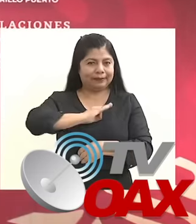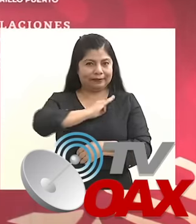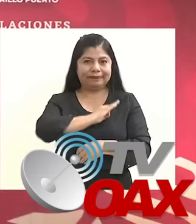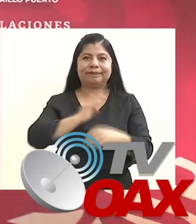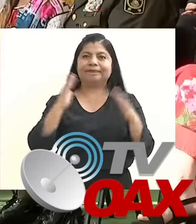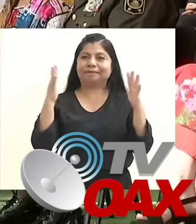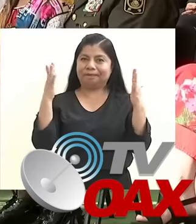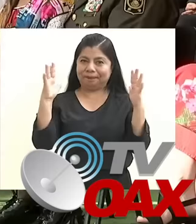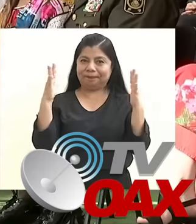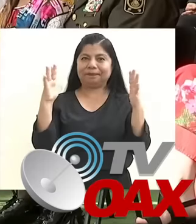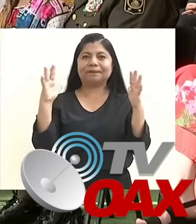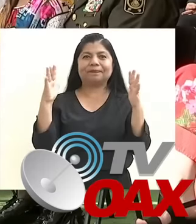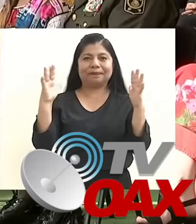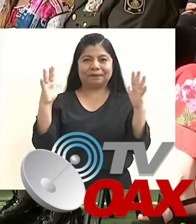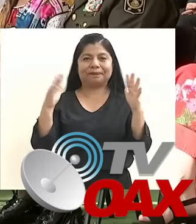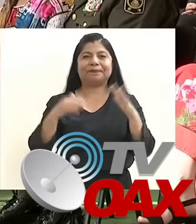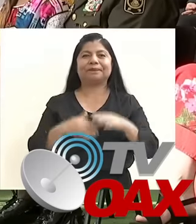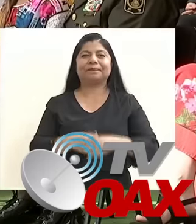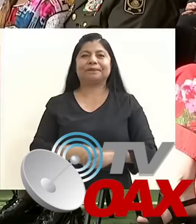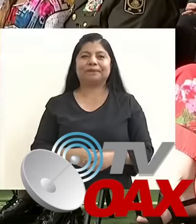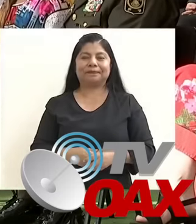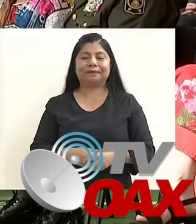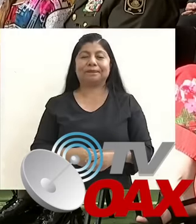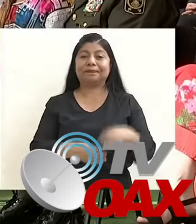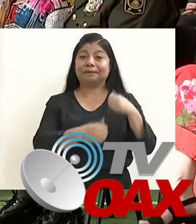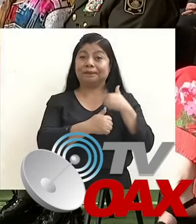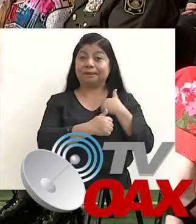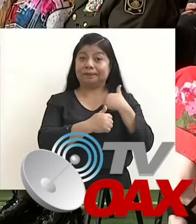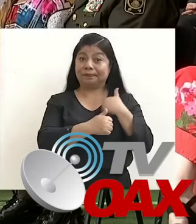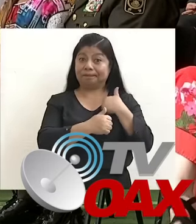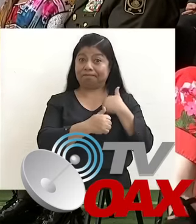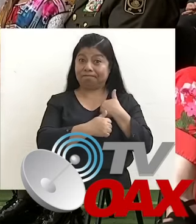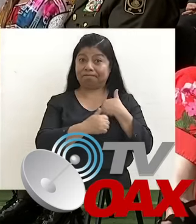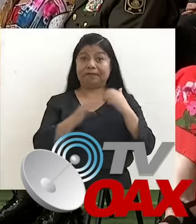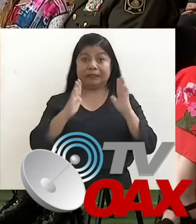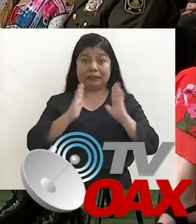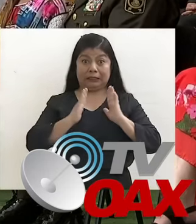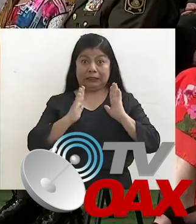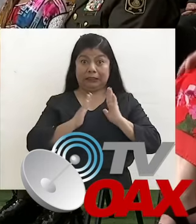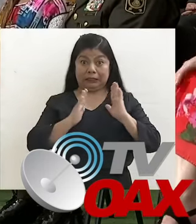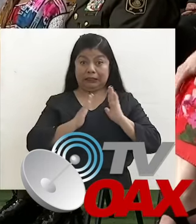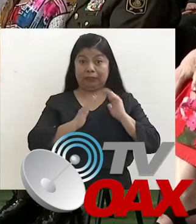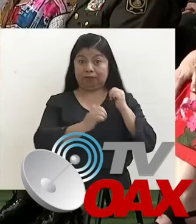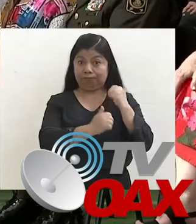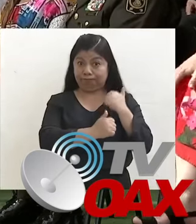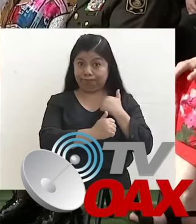los oficiales, altos mandos de las Fuerzas Armadas.